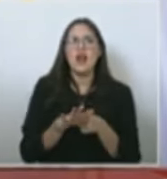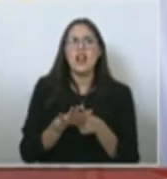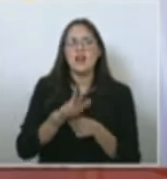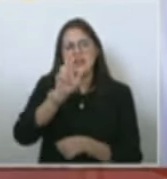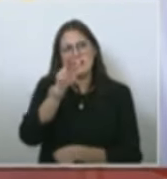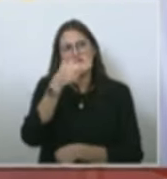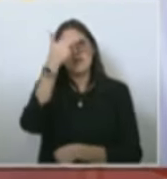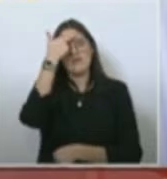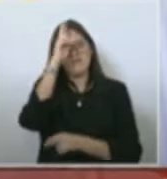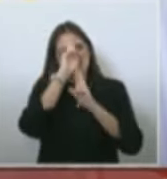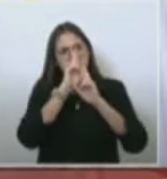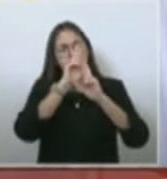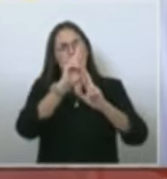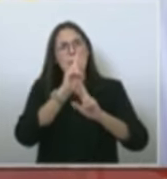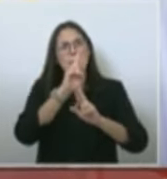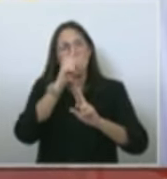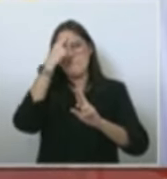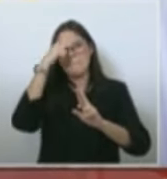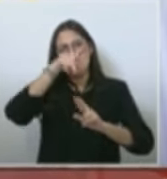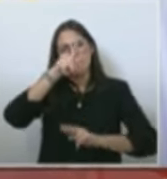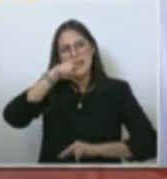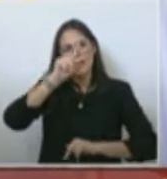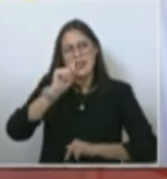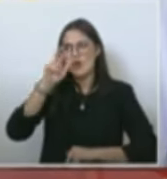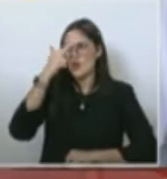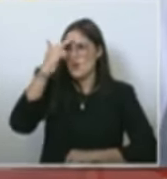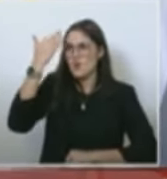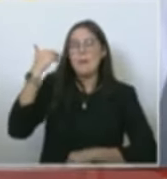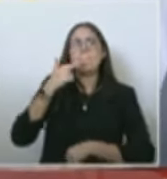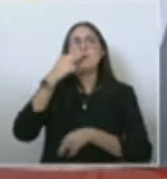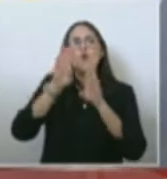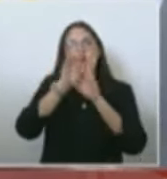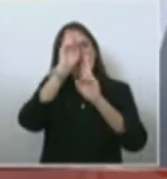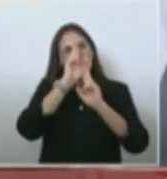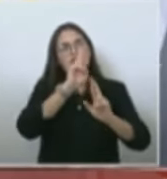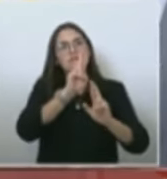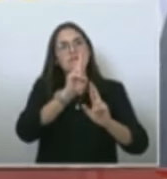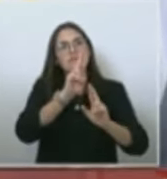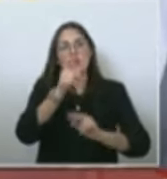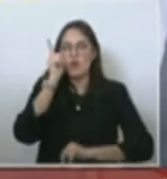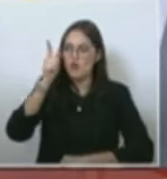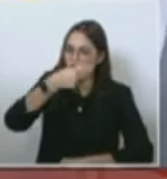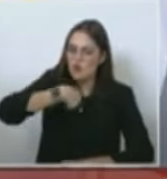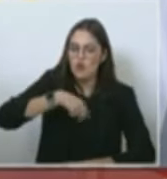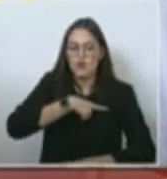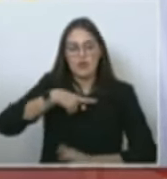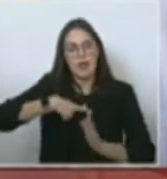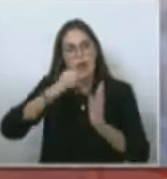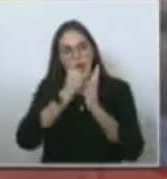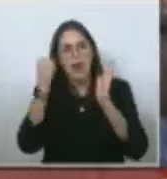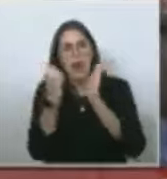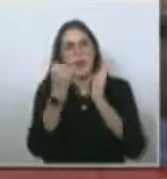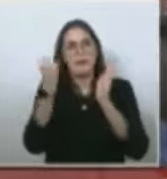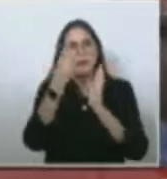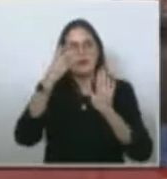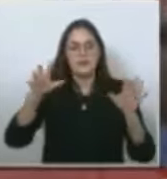al Partido Mexicano de los Trabajadores es aprobar la reforma judicial.